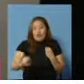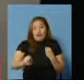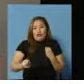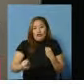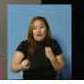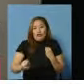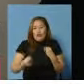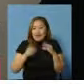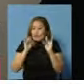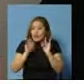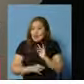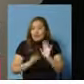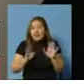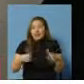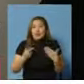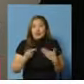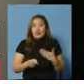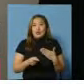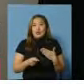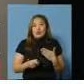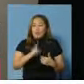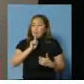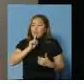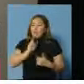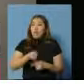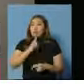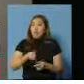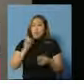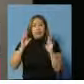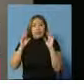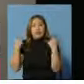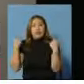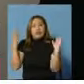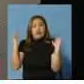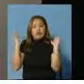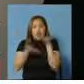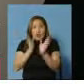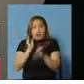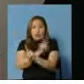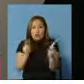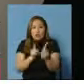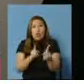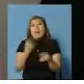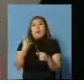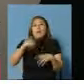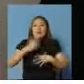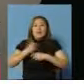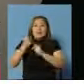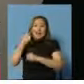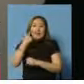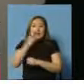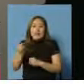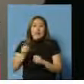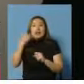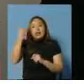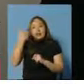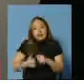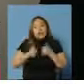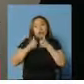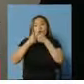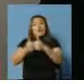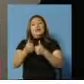aborto. Entonces, no hay que ser demasiado duro a la hora de juzgar, pero estamos con la vida y tenemos que